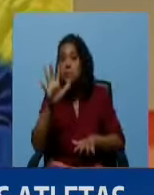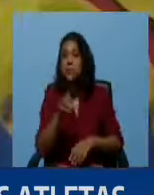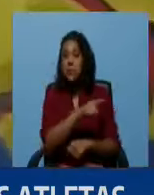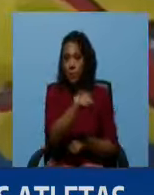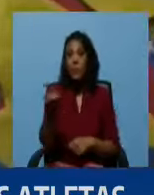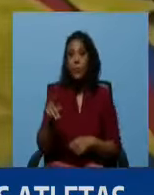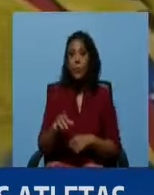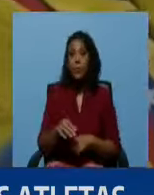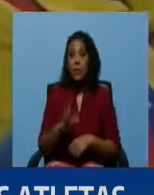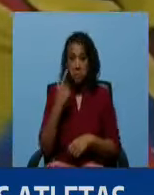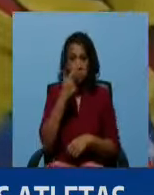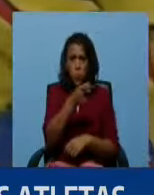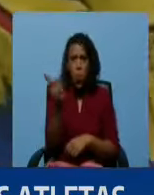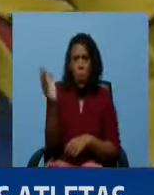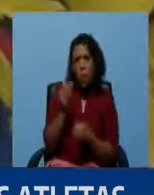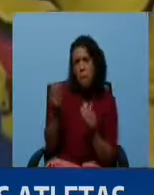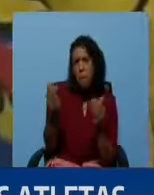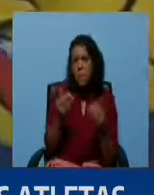2015, o un poco más acá, ¿verdad?